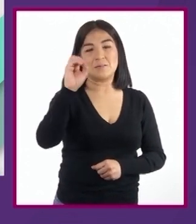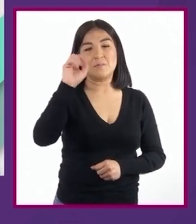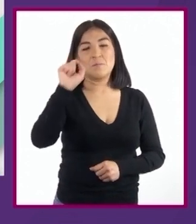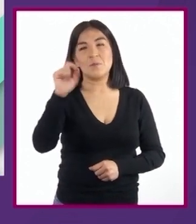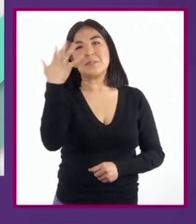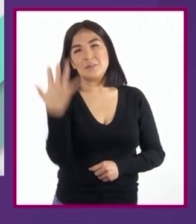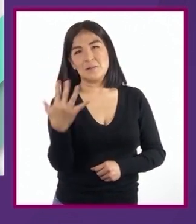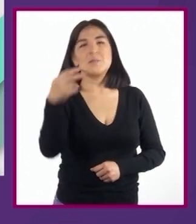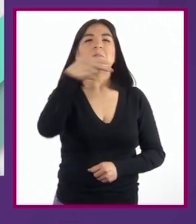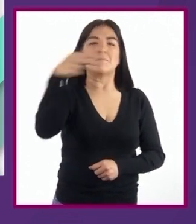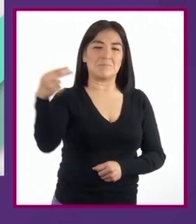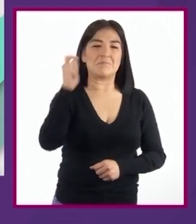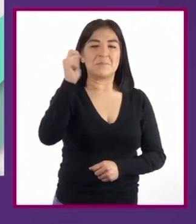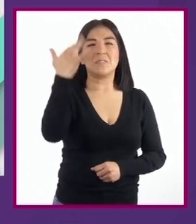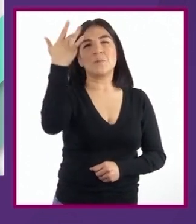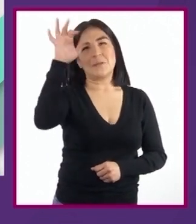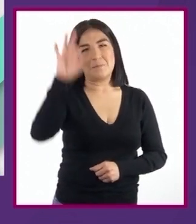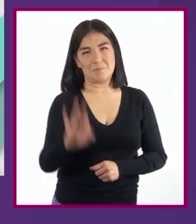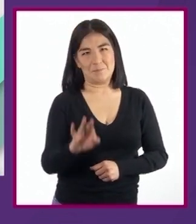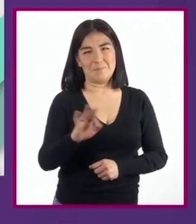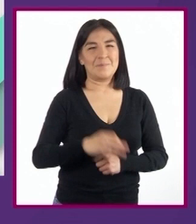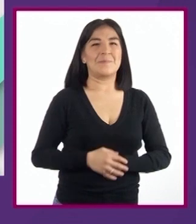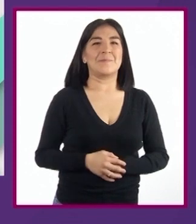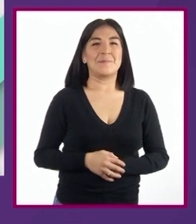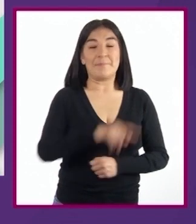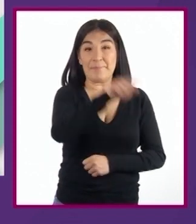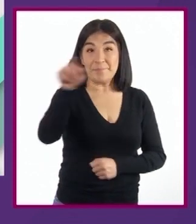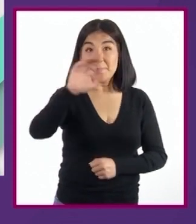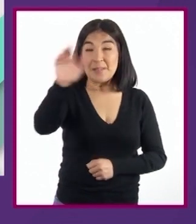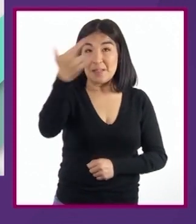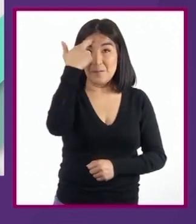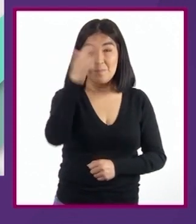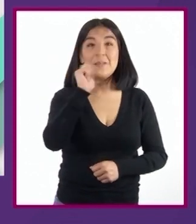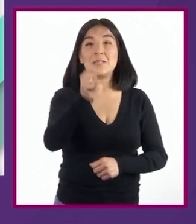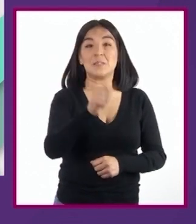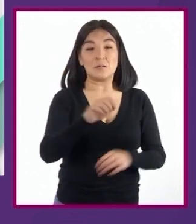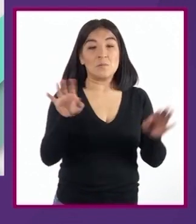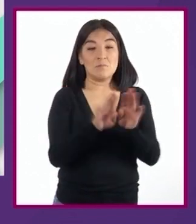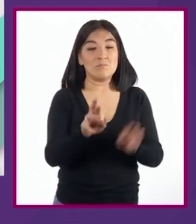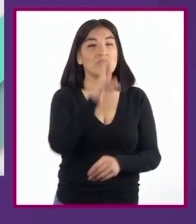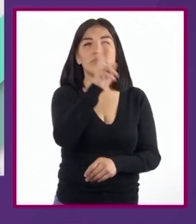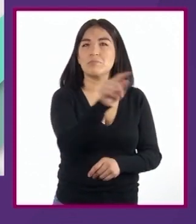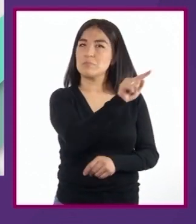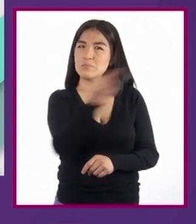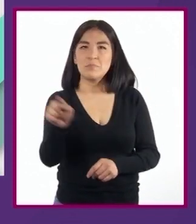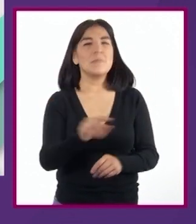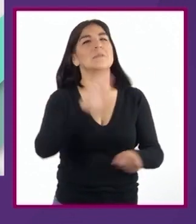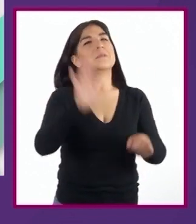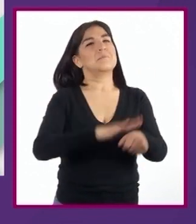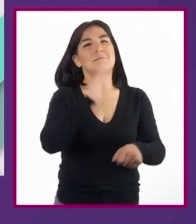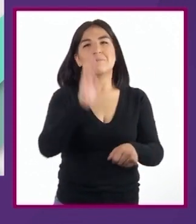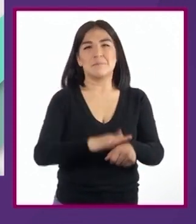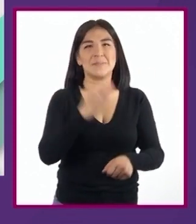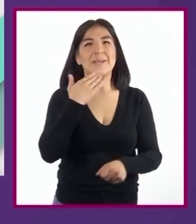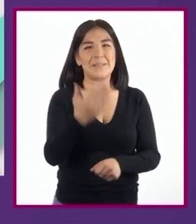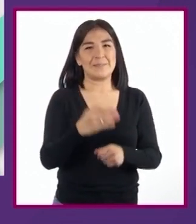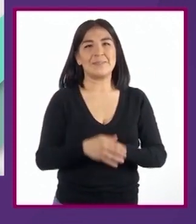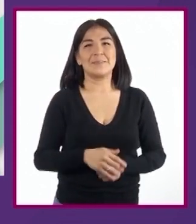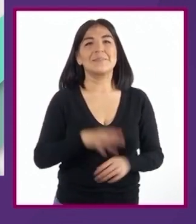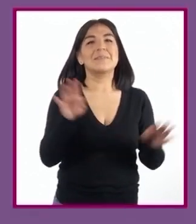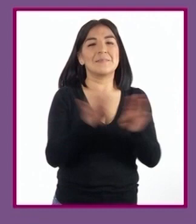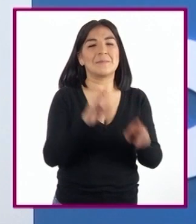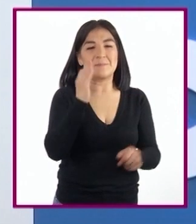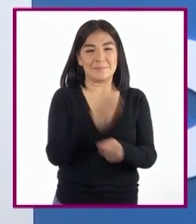al 50%. Recuerden, todos los resultados son correctos, ya que son equivalentes entre sí.